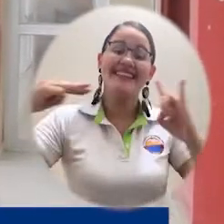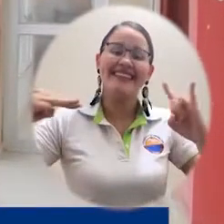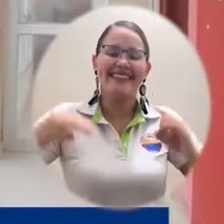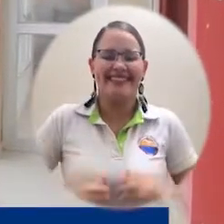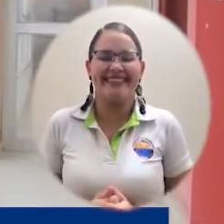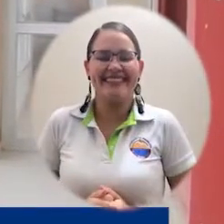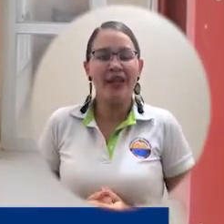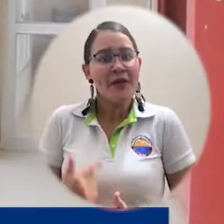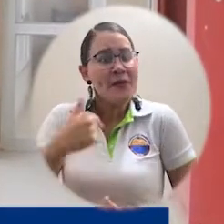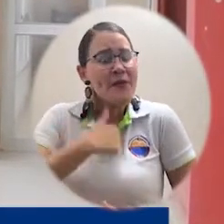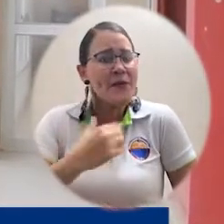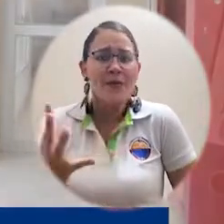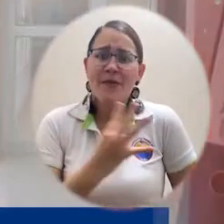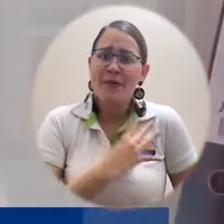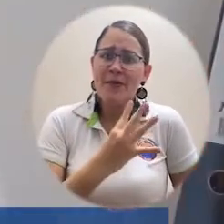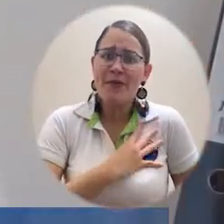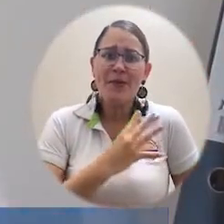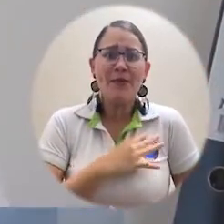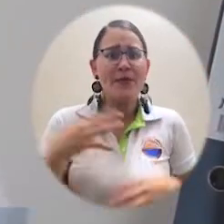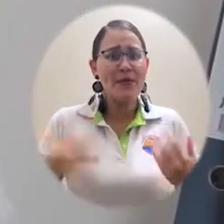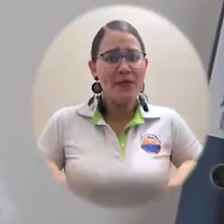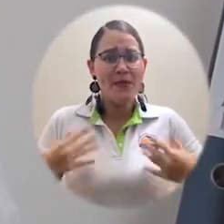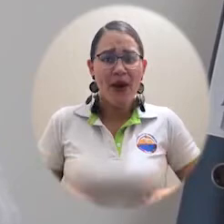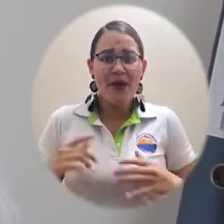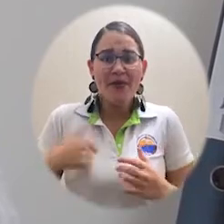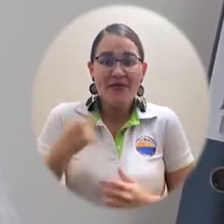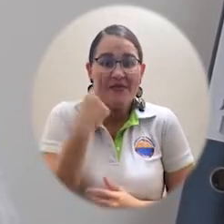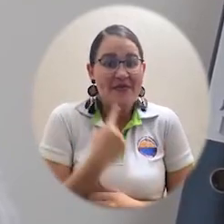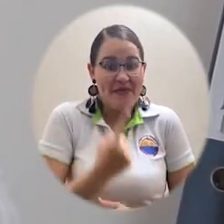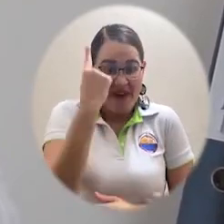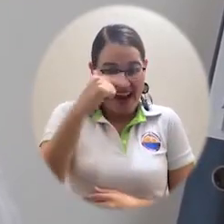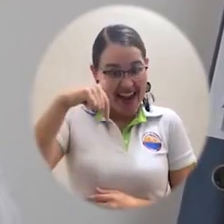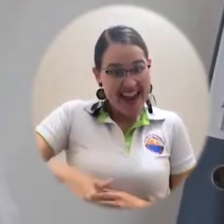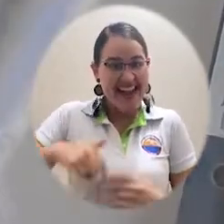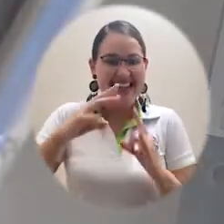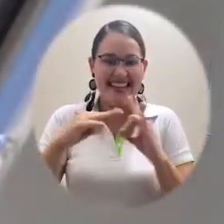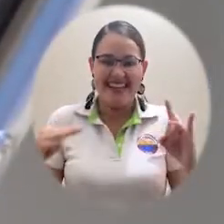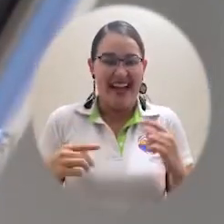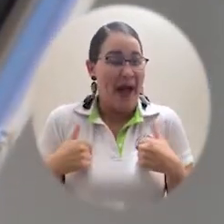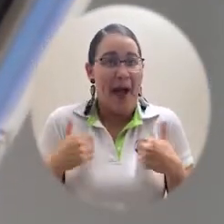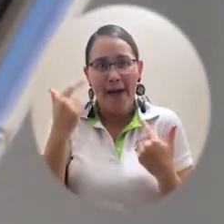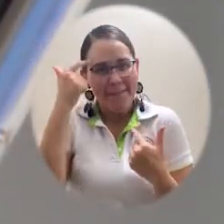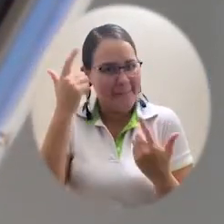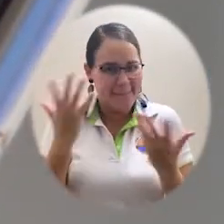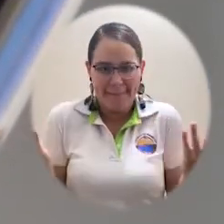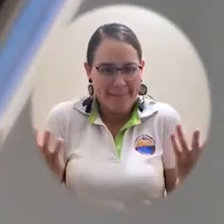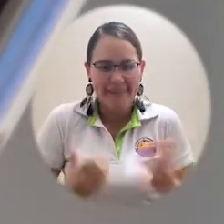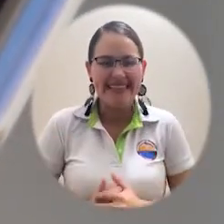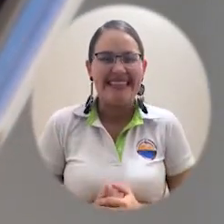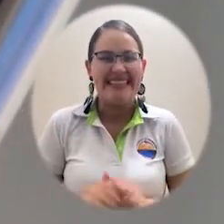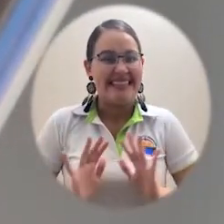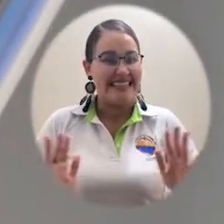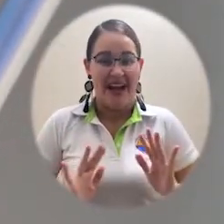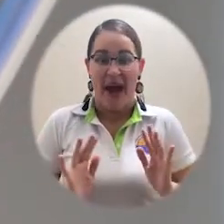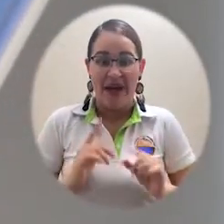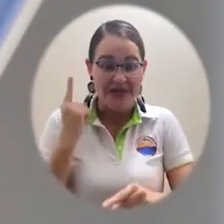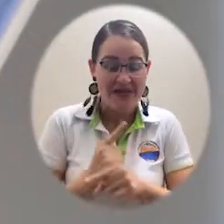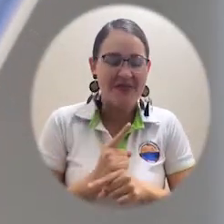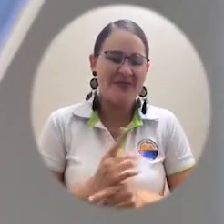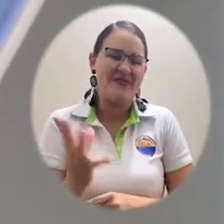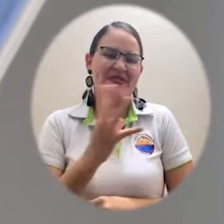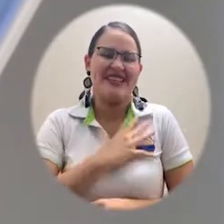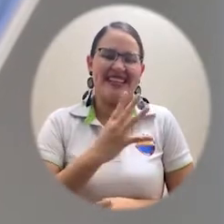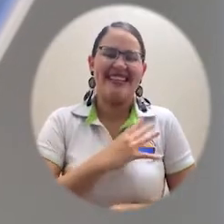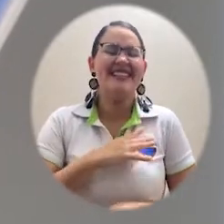primer egresado de esta maestría, hacer parte de la historia como el primero, es algo que no tenía en mente, no lo